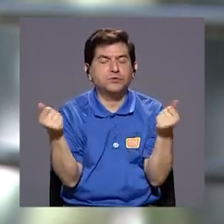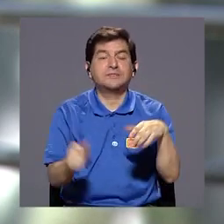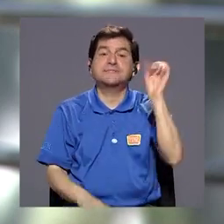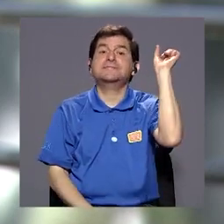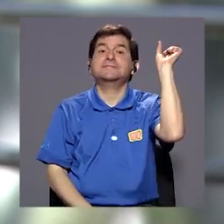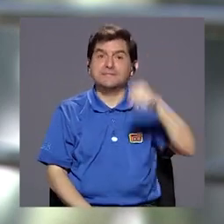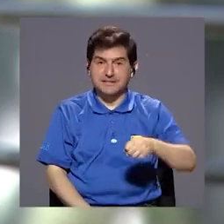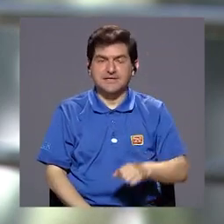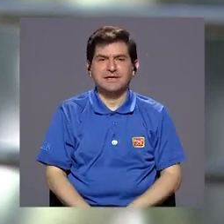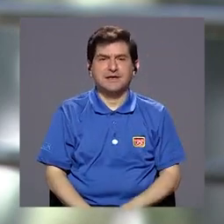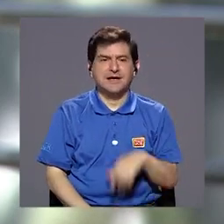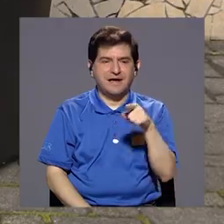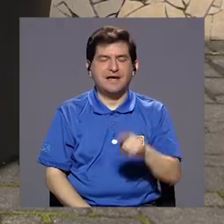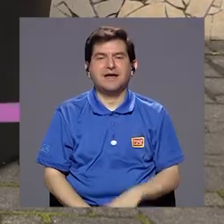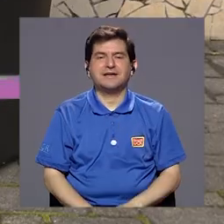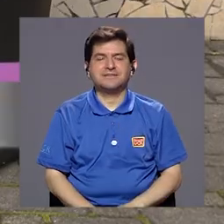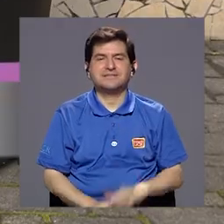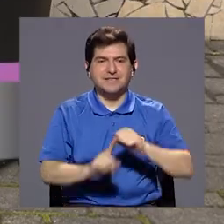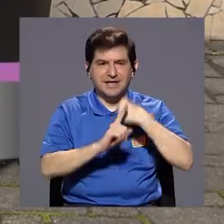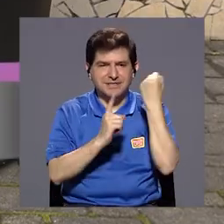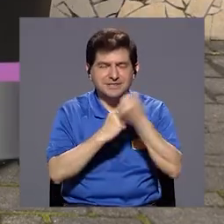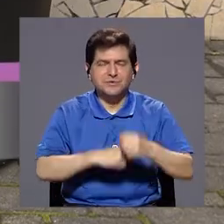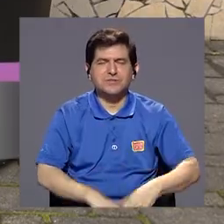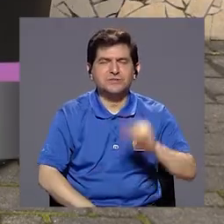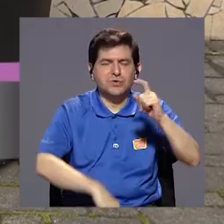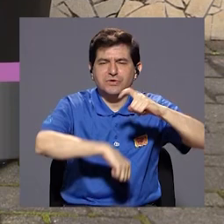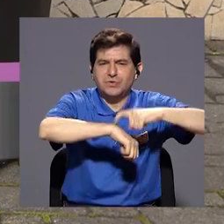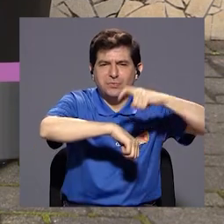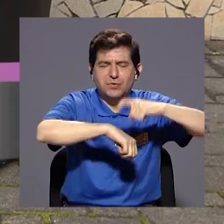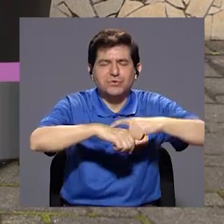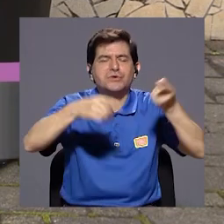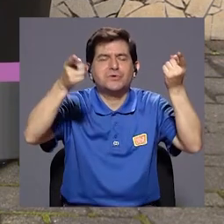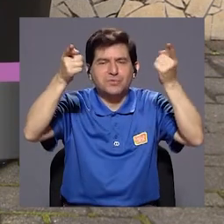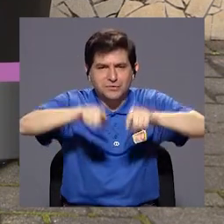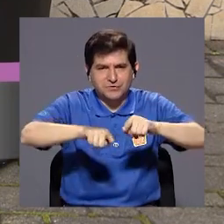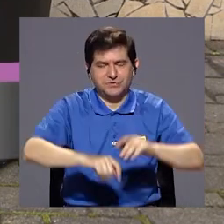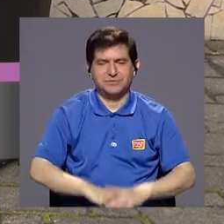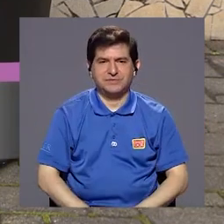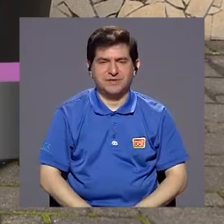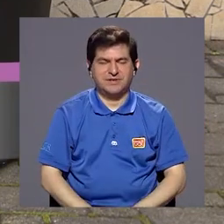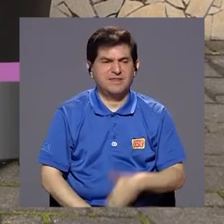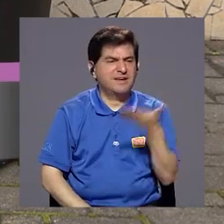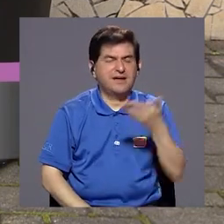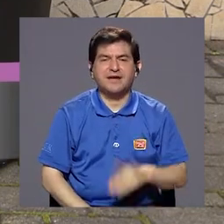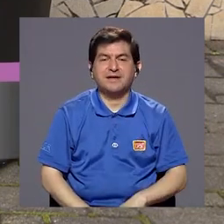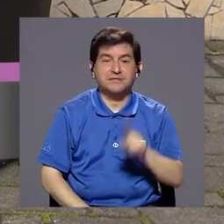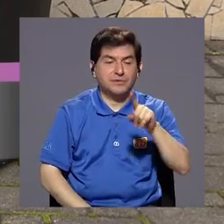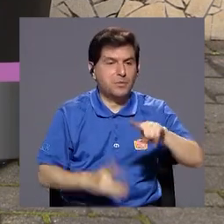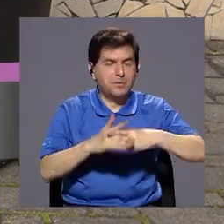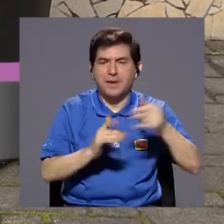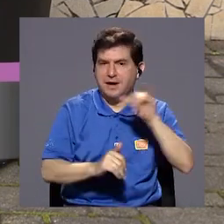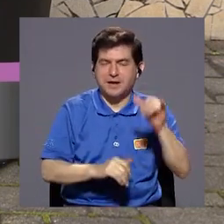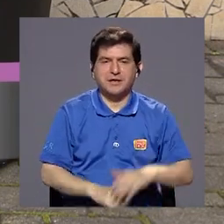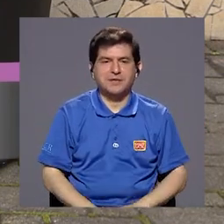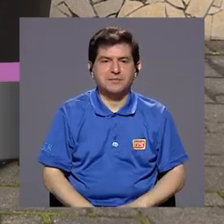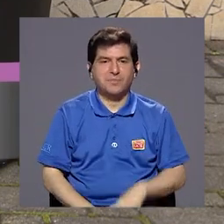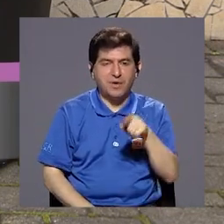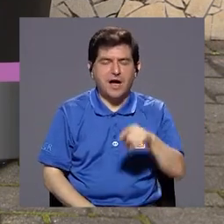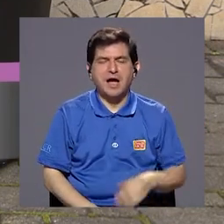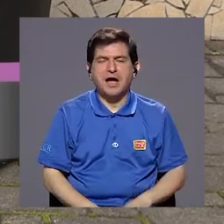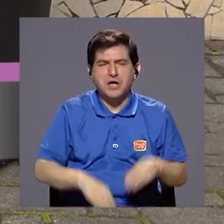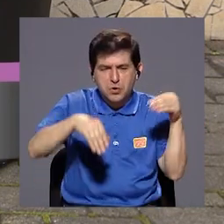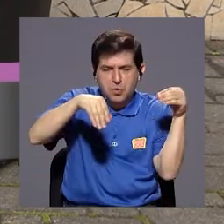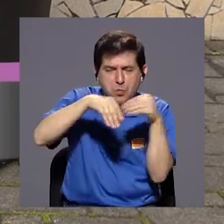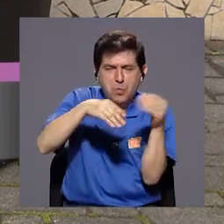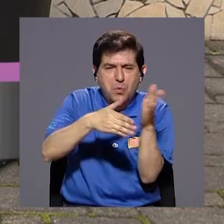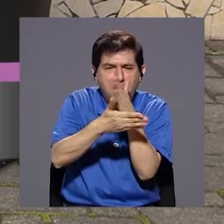desaparecer? Sí, de hecho se llama isquemia cerebral transitoria o ataque cerebral transitorio. Y básicamente es el mismo mecanismo. Por ejemplo, se tapa la arteria por